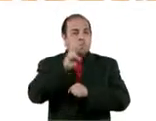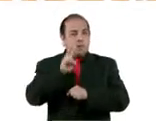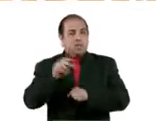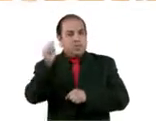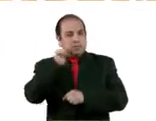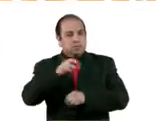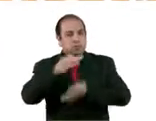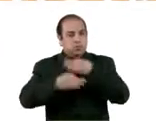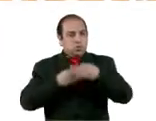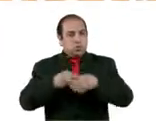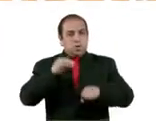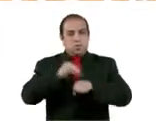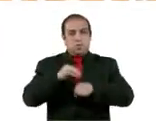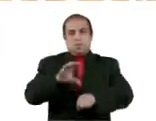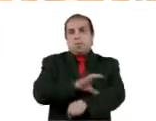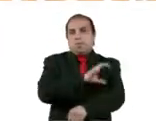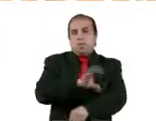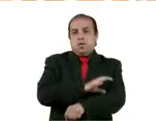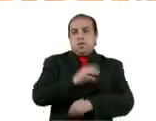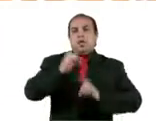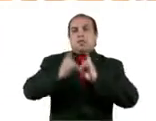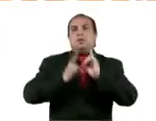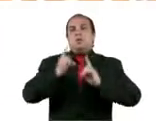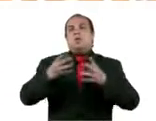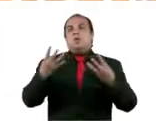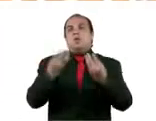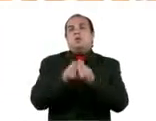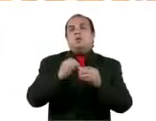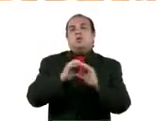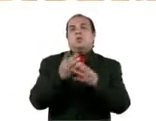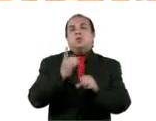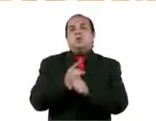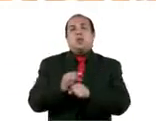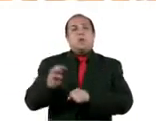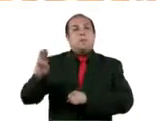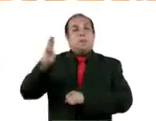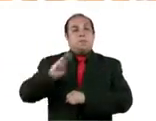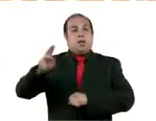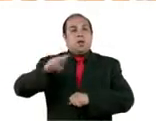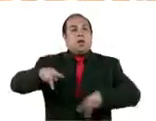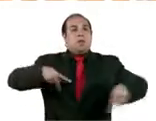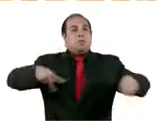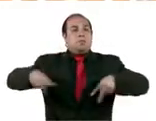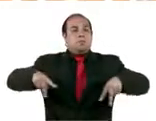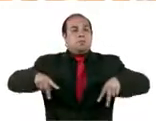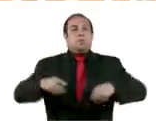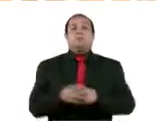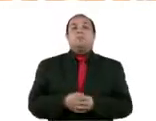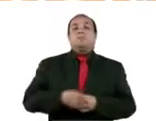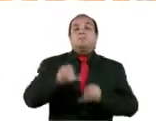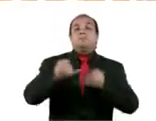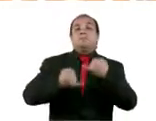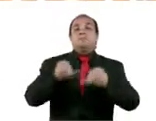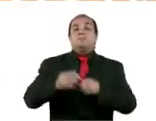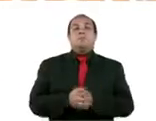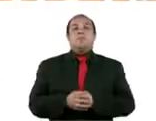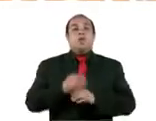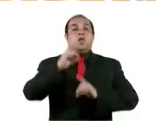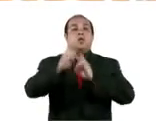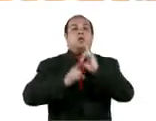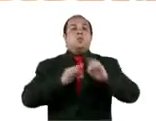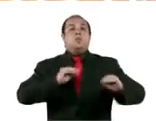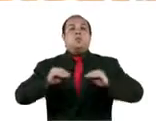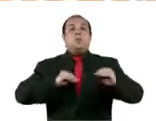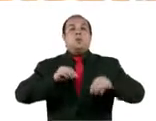todos, que Ponte Pila, que deporte comunitario, que los miércoles de cascarita, que los domingos de muévete en bici, y